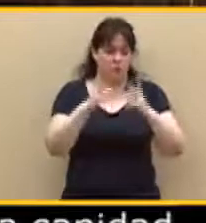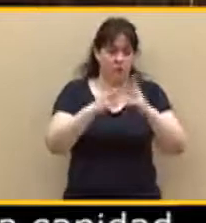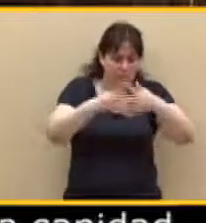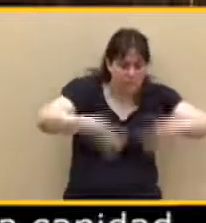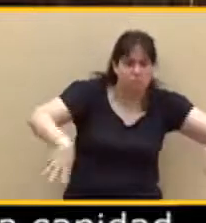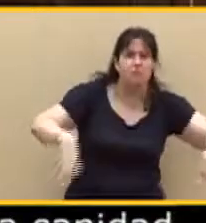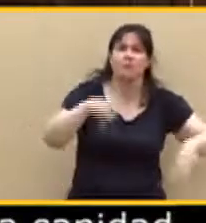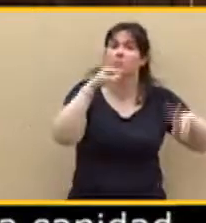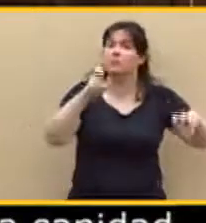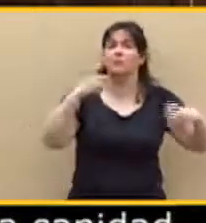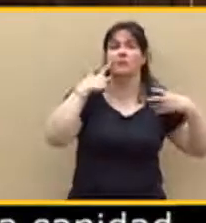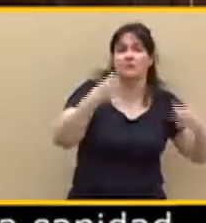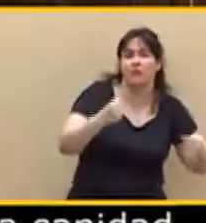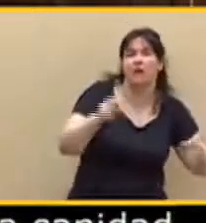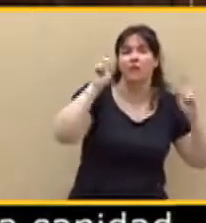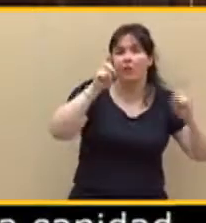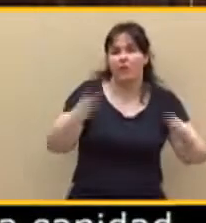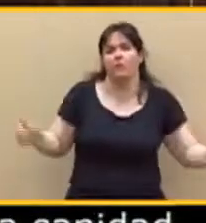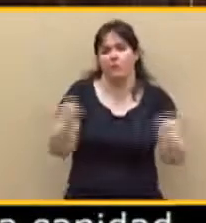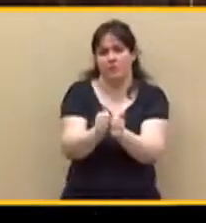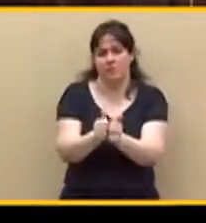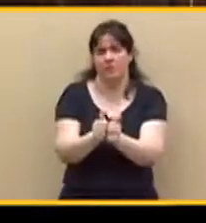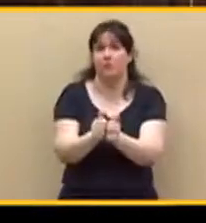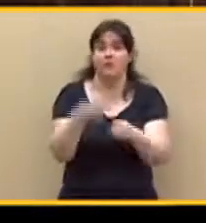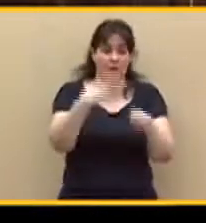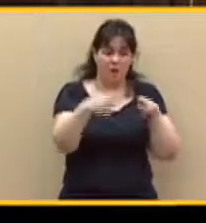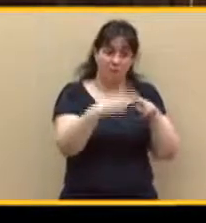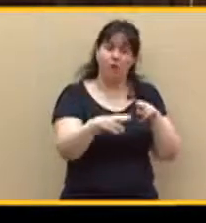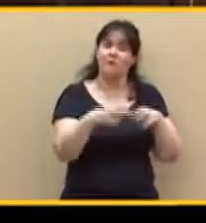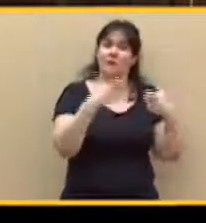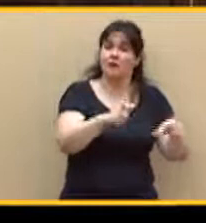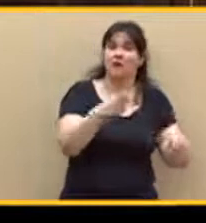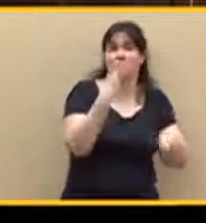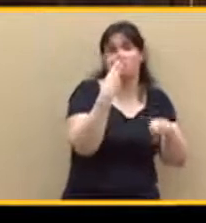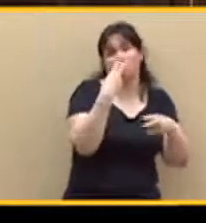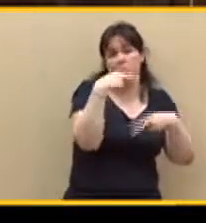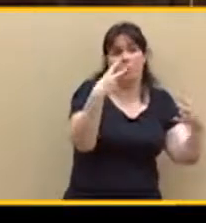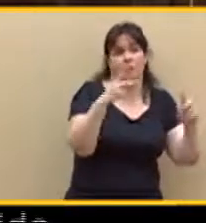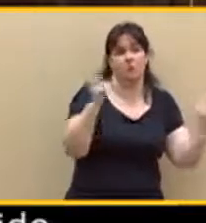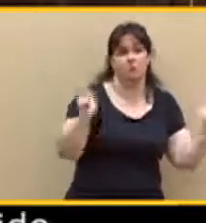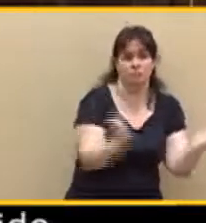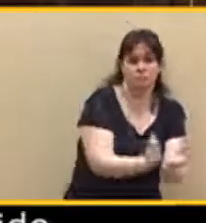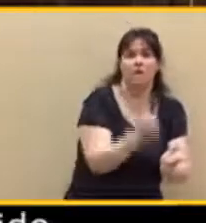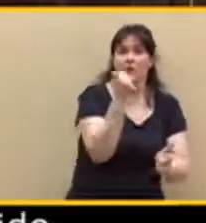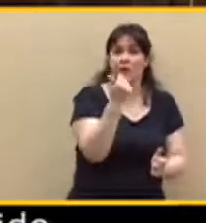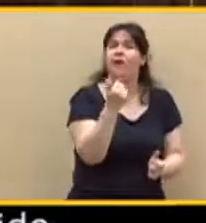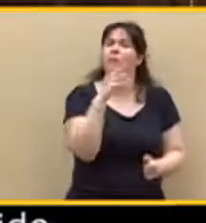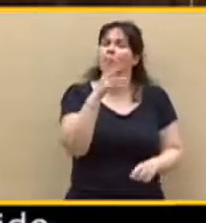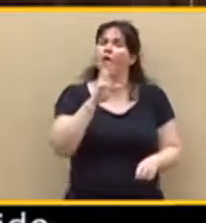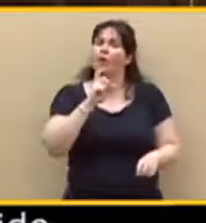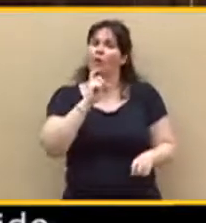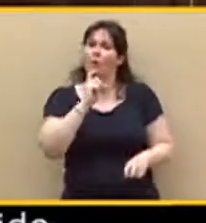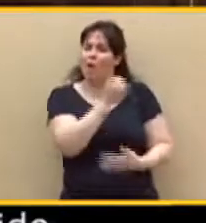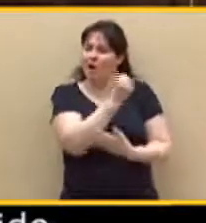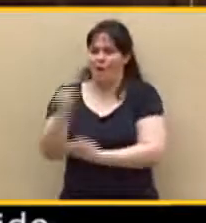como la dependencia. Su política de recortes en el sector público ha ido acompañada de una política de apoyo al sector privado parásito